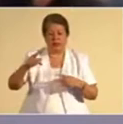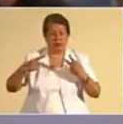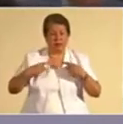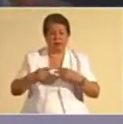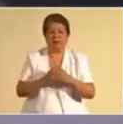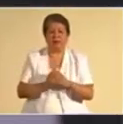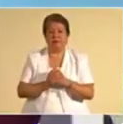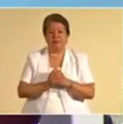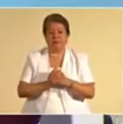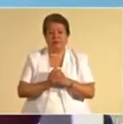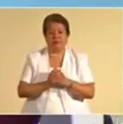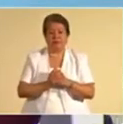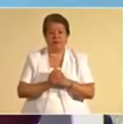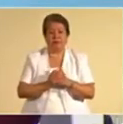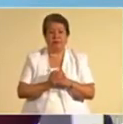doctora. Sí,